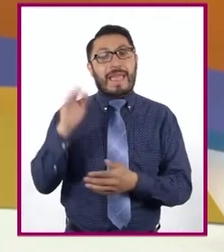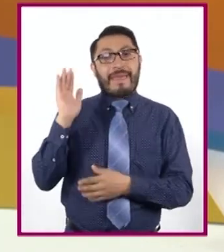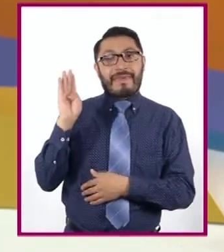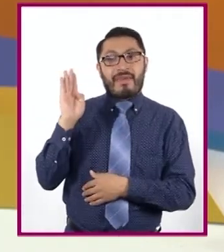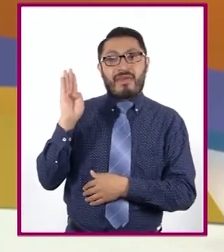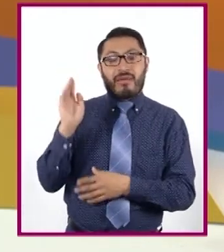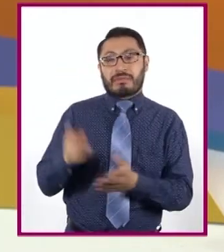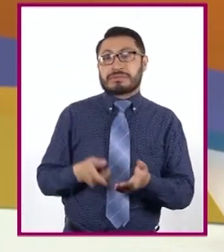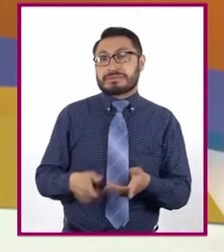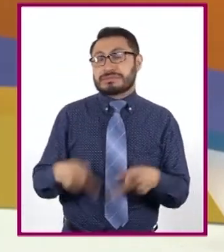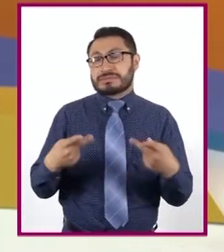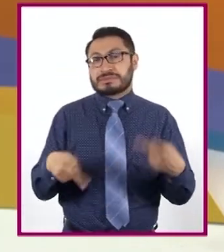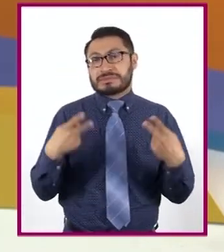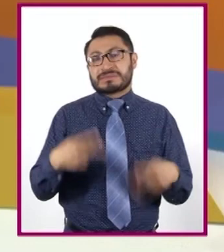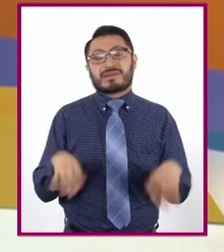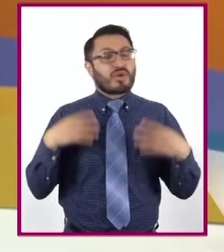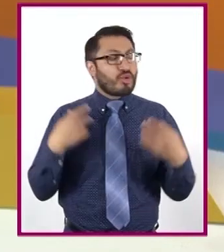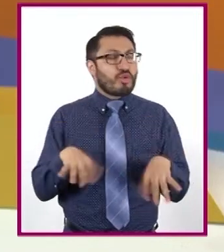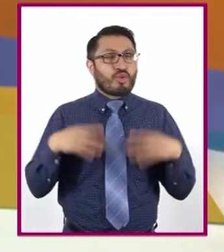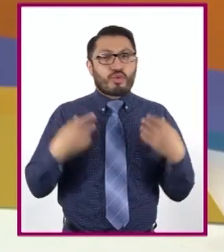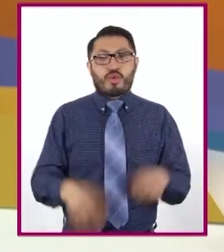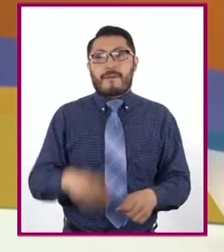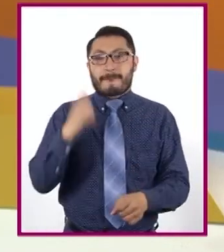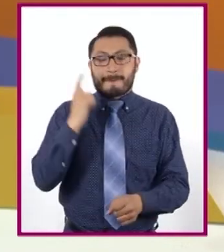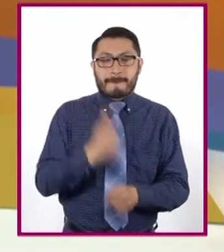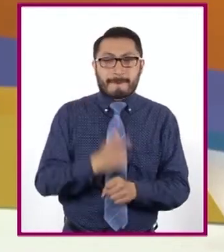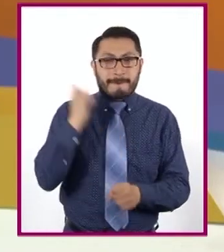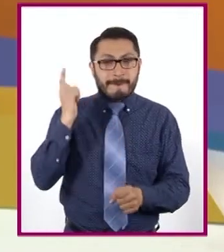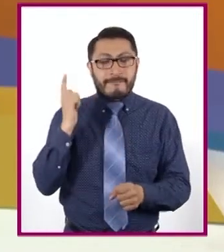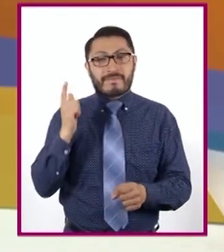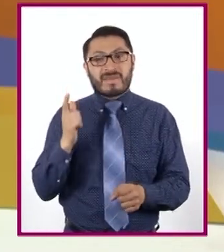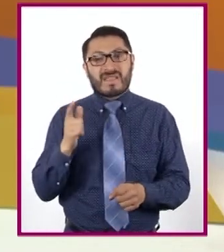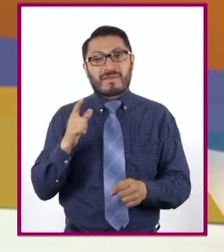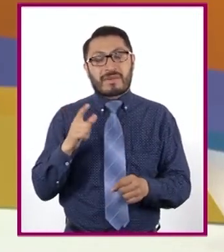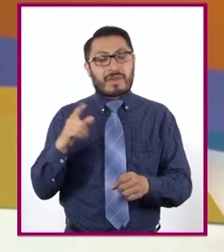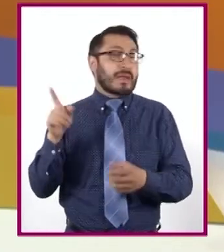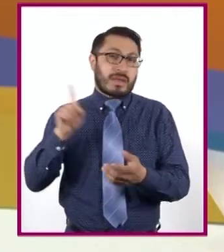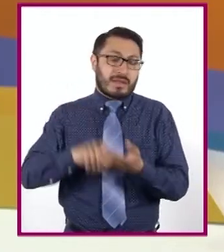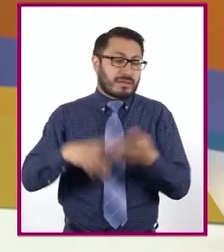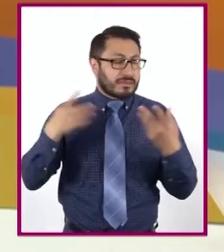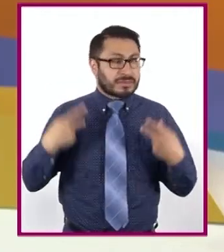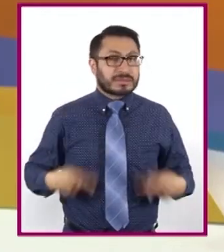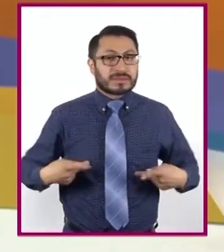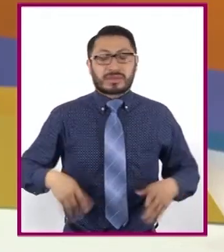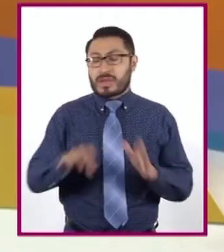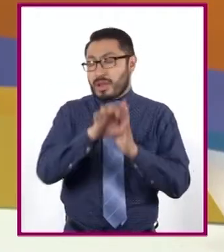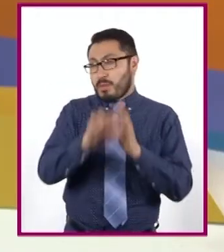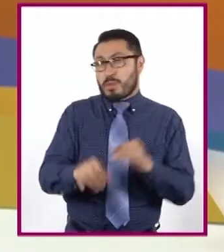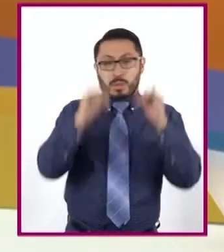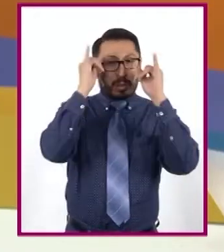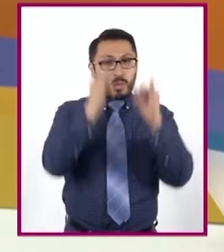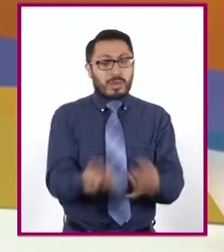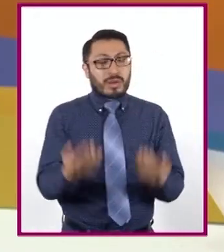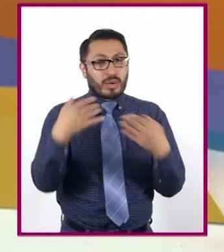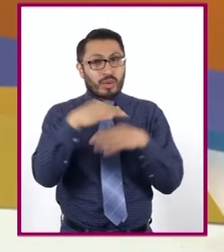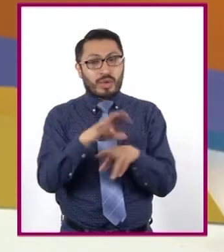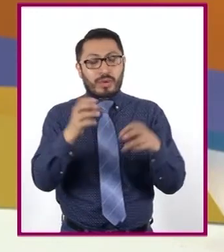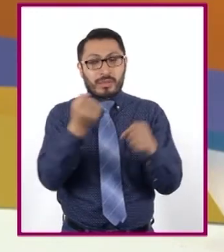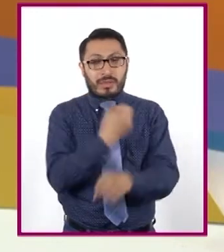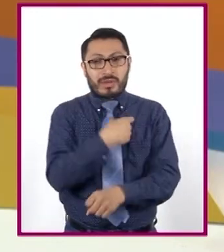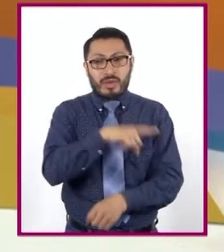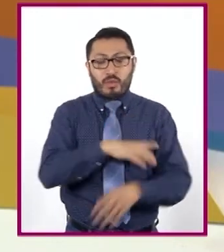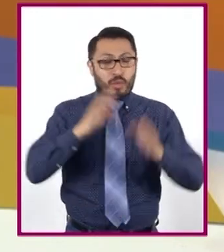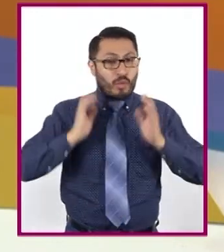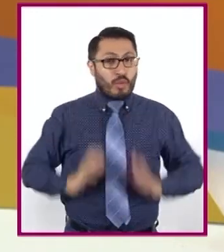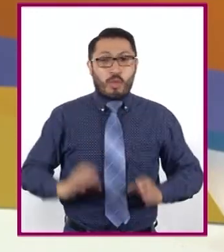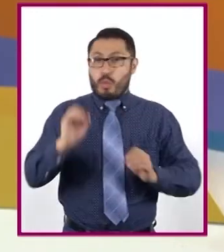narcotráfico es un fenómeno que ha afectado diferentes esferas de la vida en las personas. A nivel personal, en lo referente a la salud fisiológica o